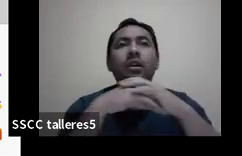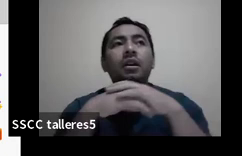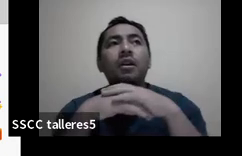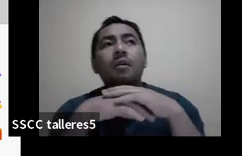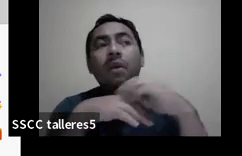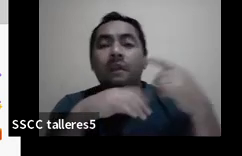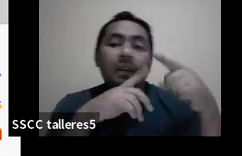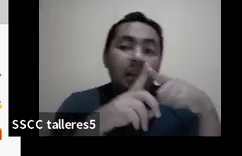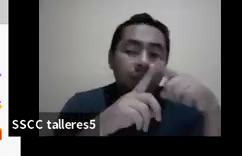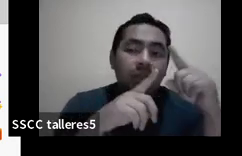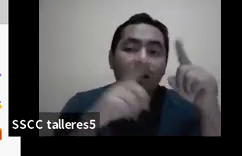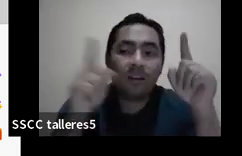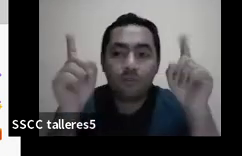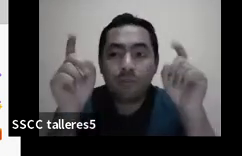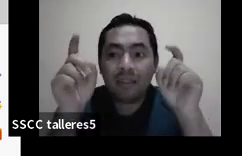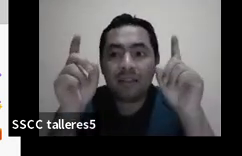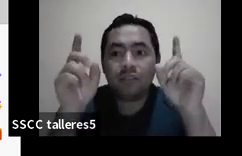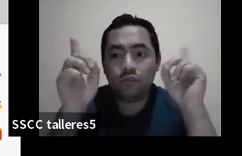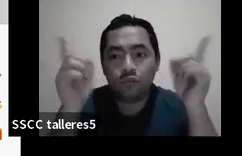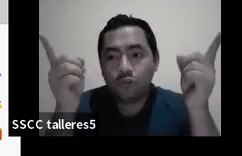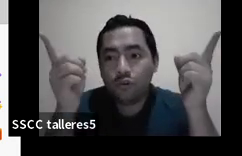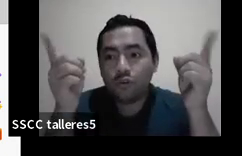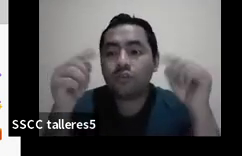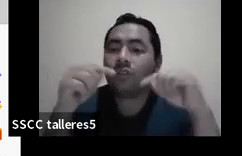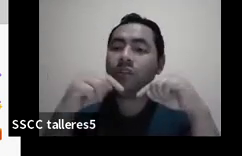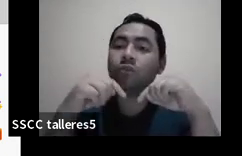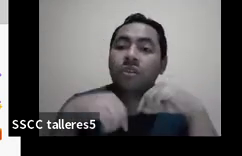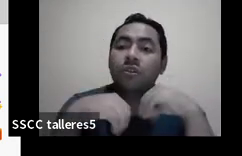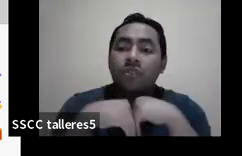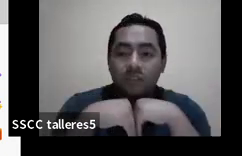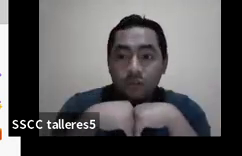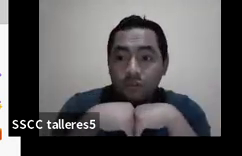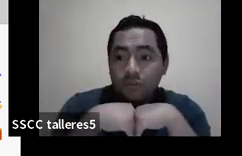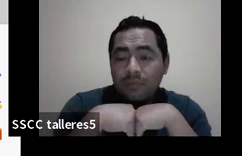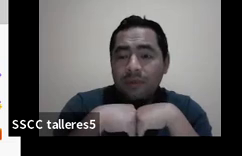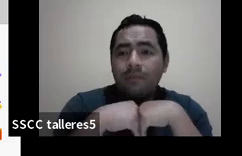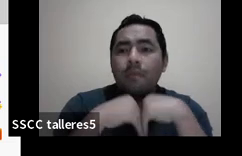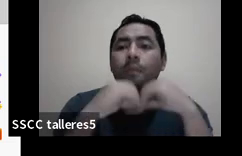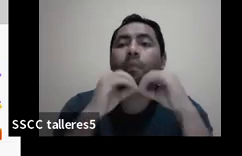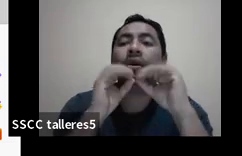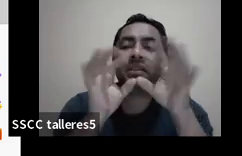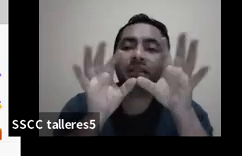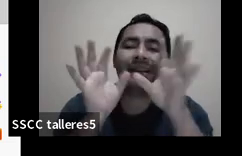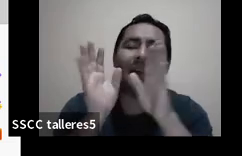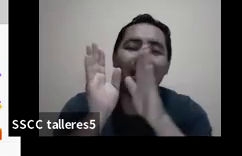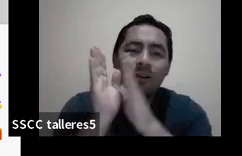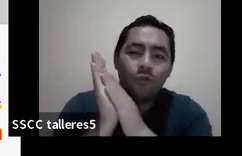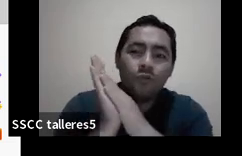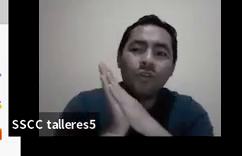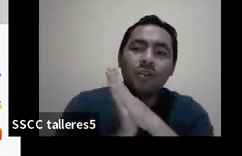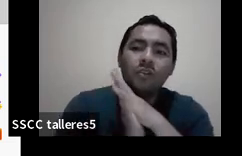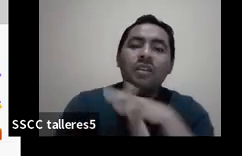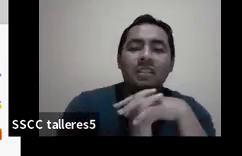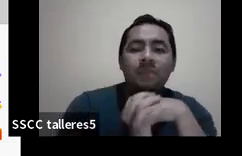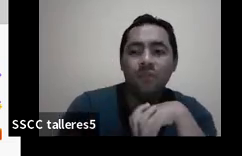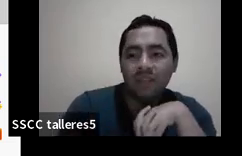Bueno, puede haber casos en que los padres son sordos y sus hijos sean sordos también. Puede ser en